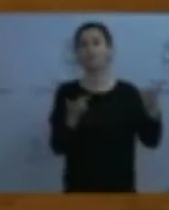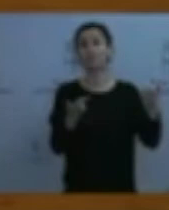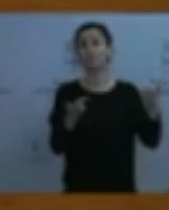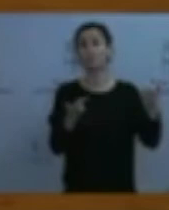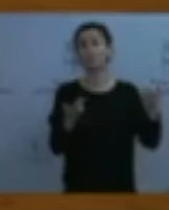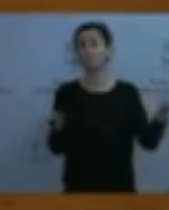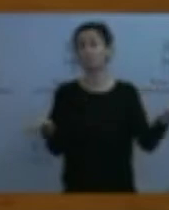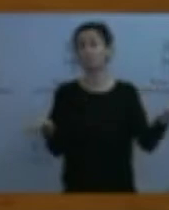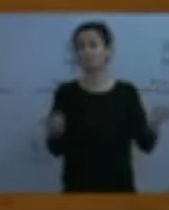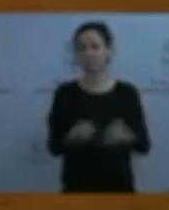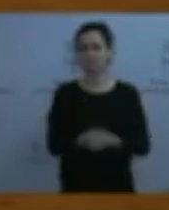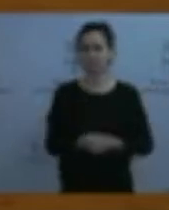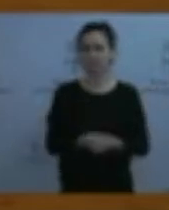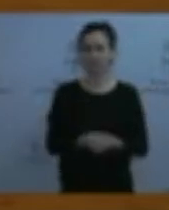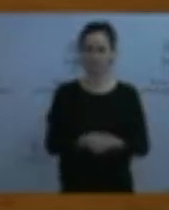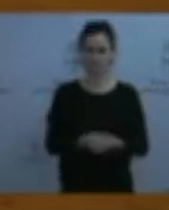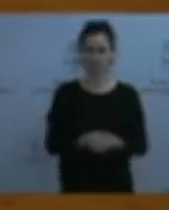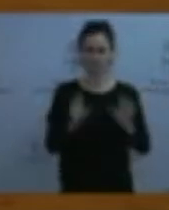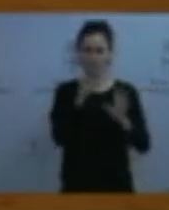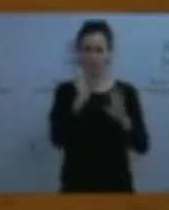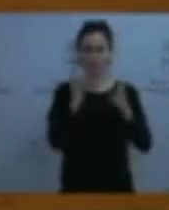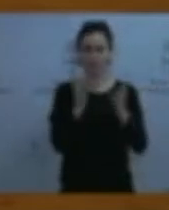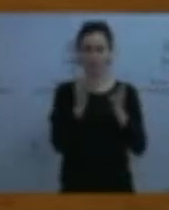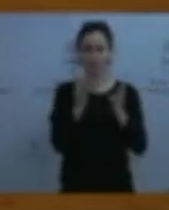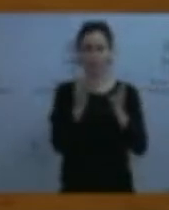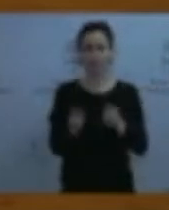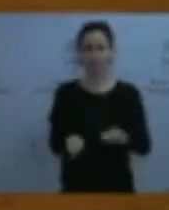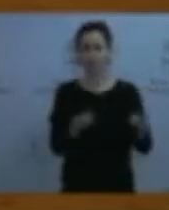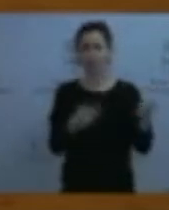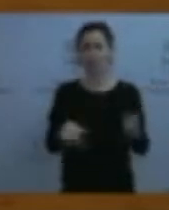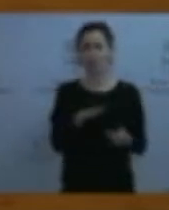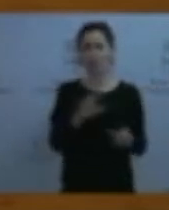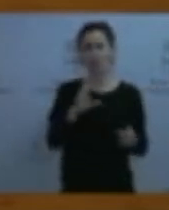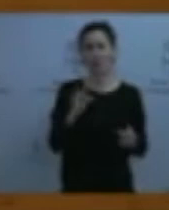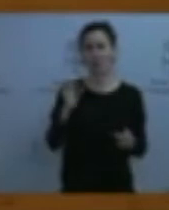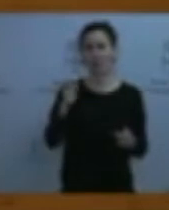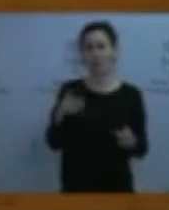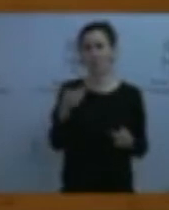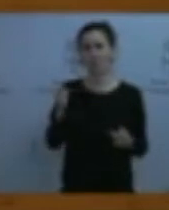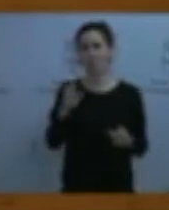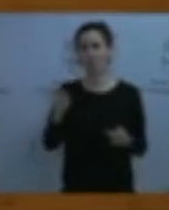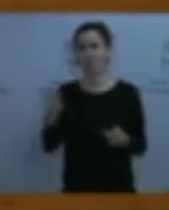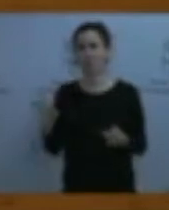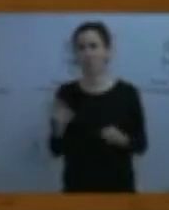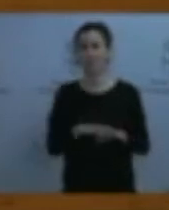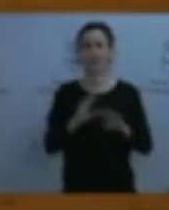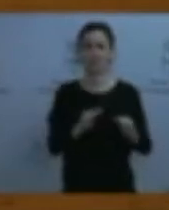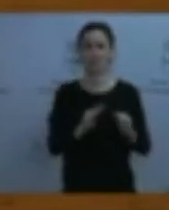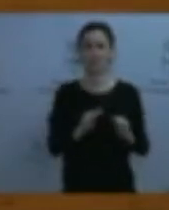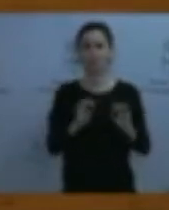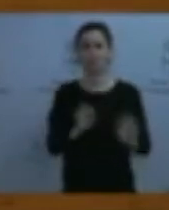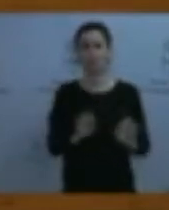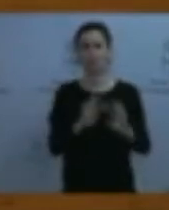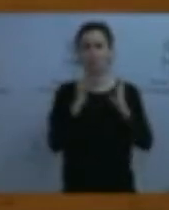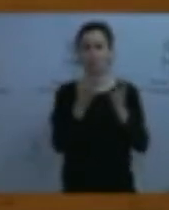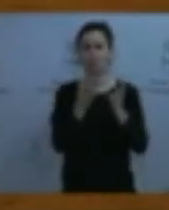Hay poca capacitación, ahora hay un consejo de migrantes residentes en Edimburgo. La paradoja es que para constituir consejos de migrantes en el exterior